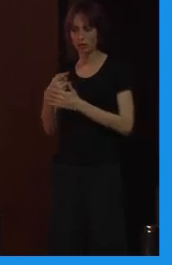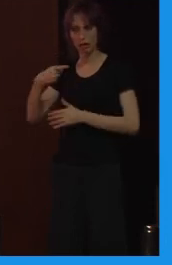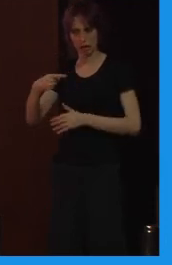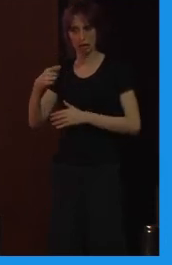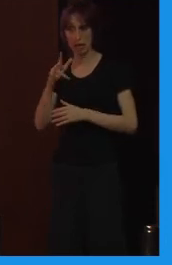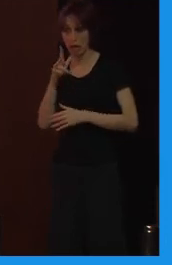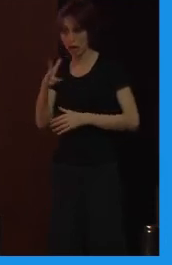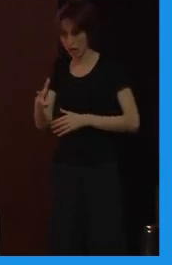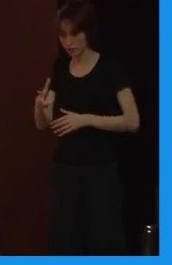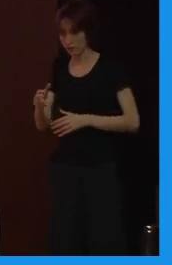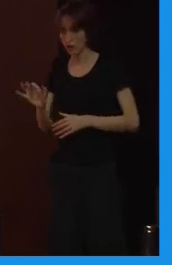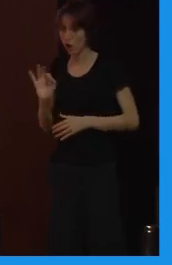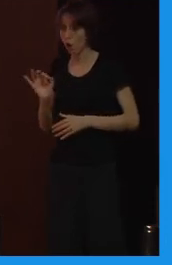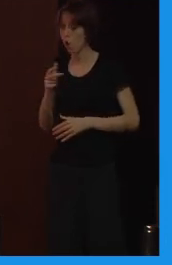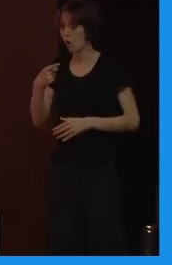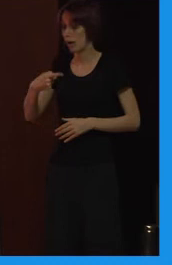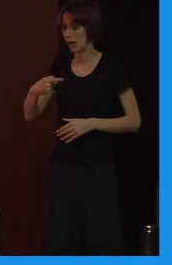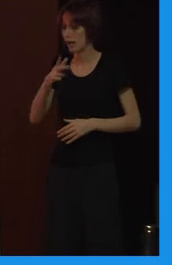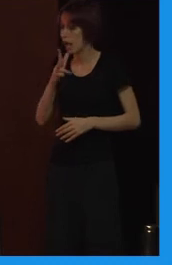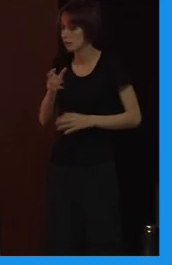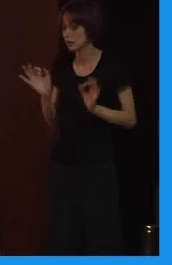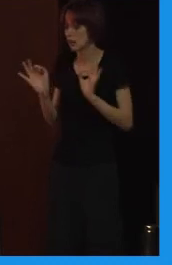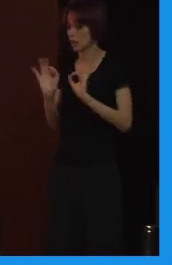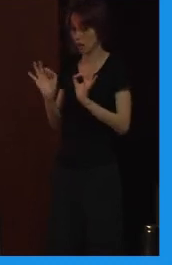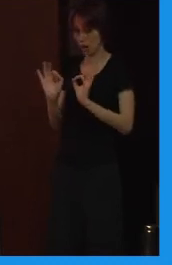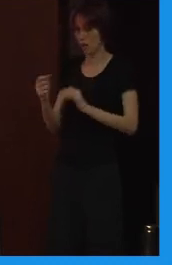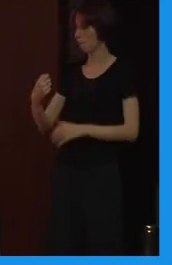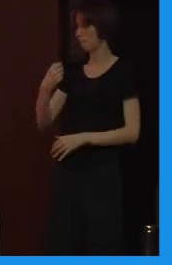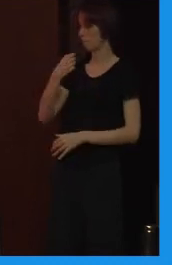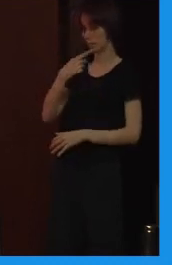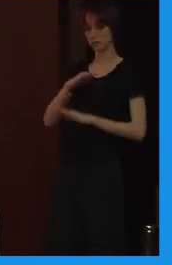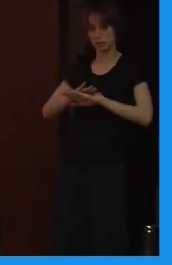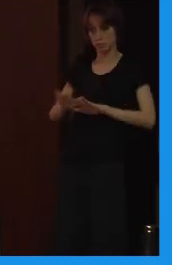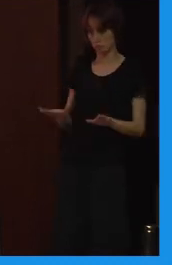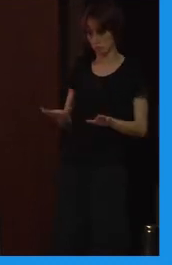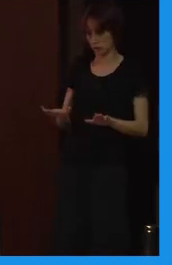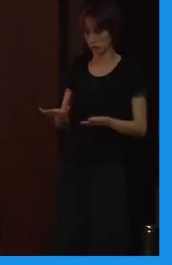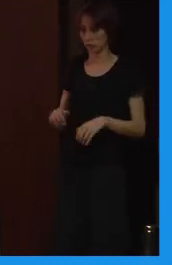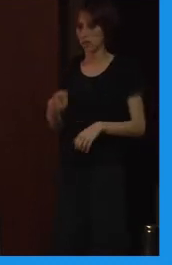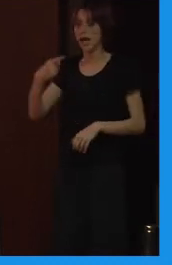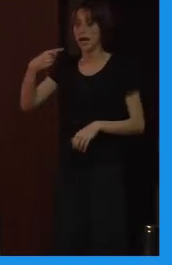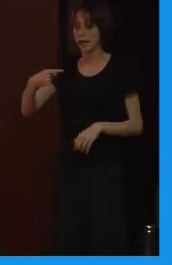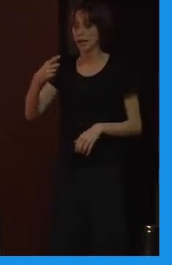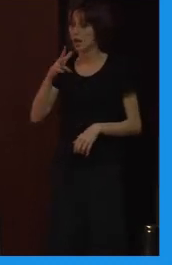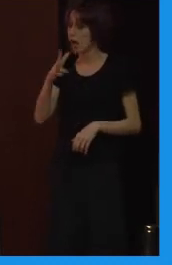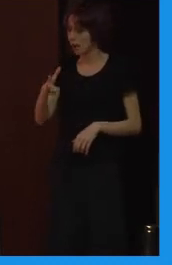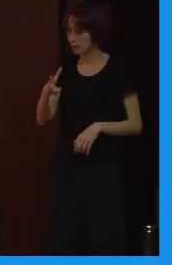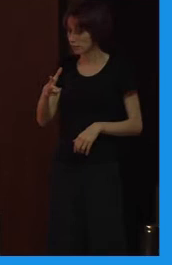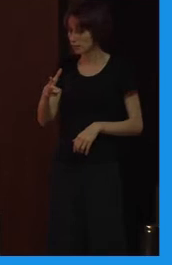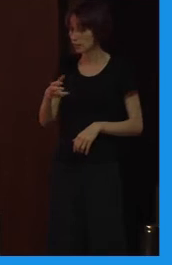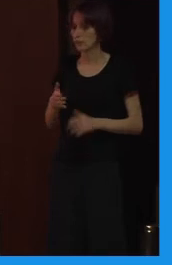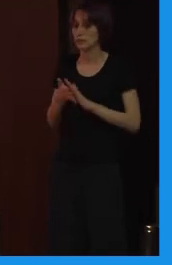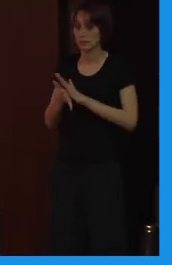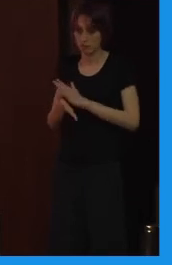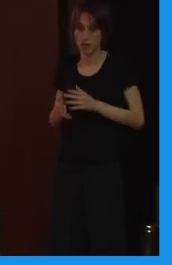un comprimido. Las otras estaban pinchando porque la hormona de crecimiento, GH es hormona de crecimiento, no, el dopaje se lo ponían por